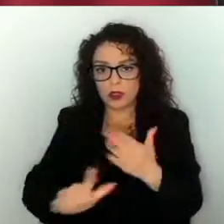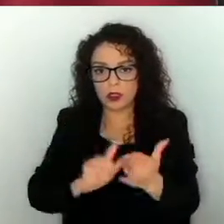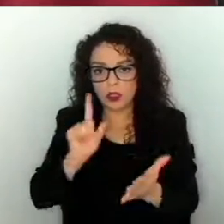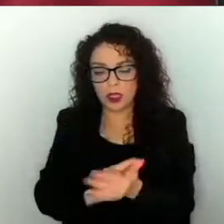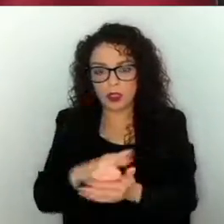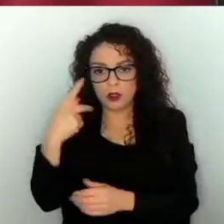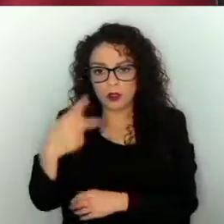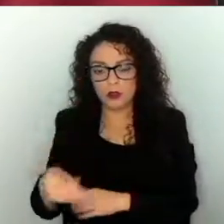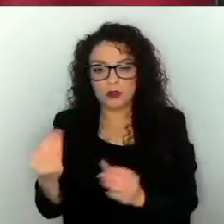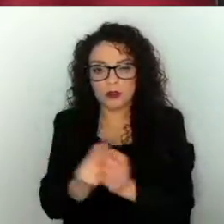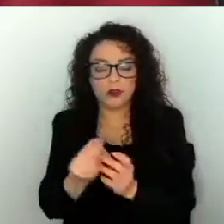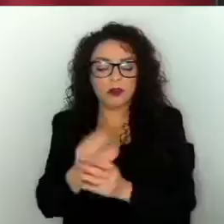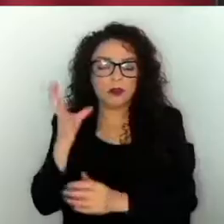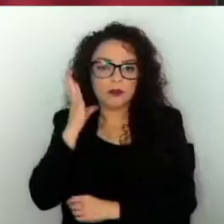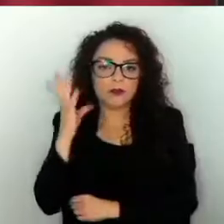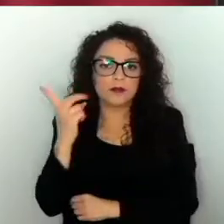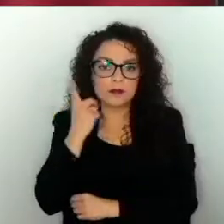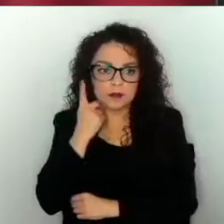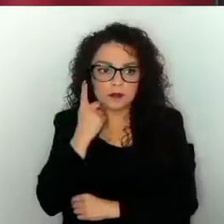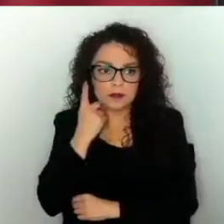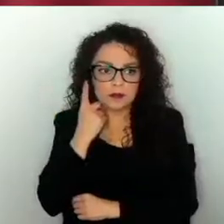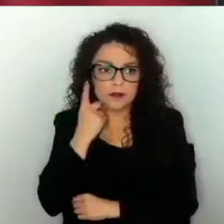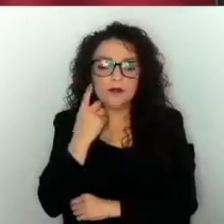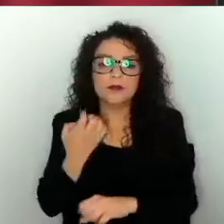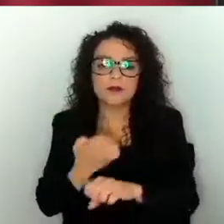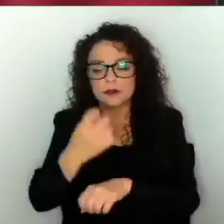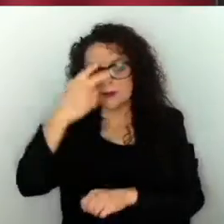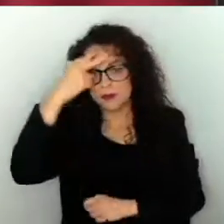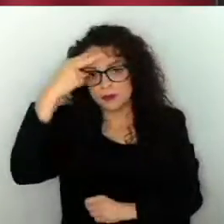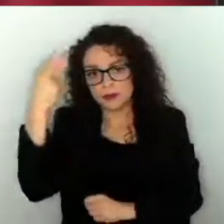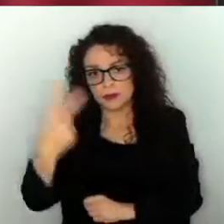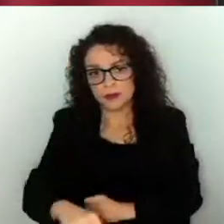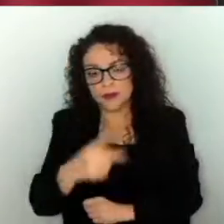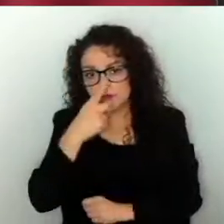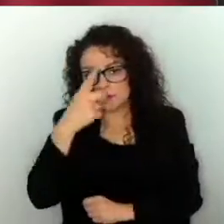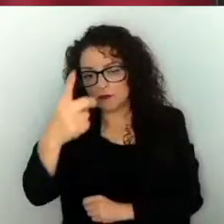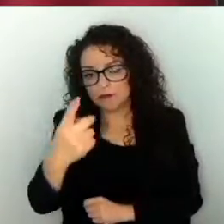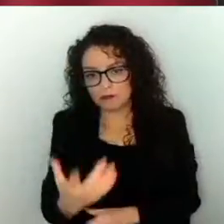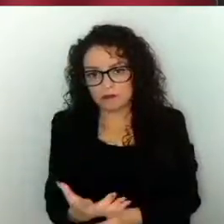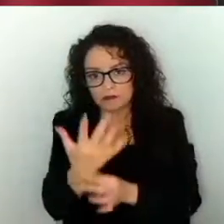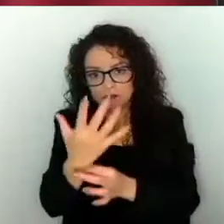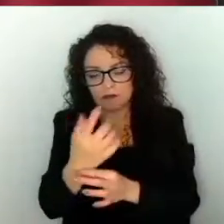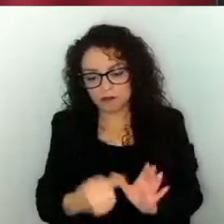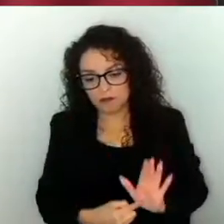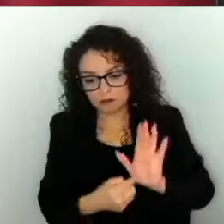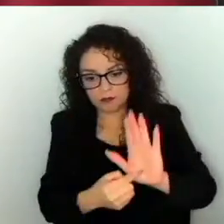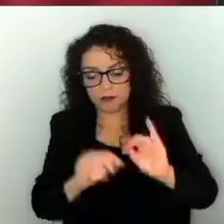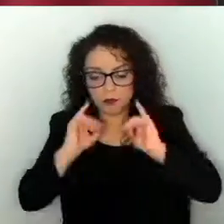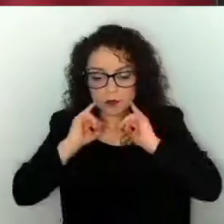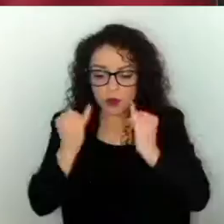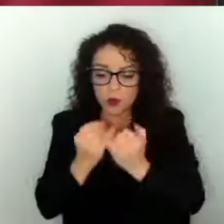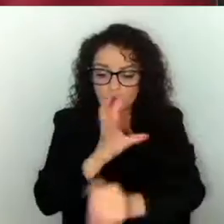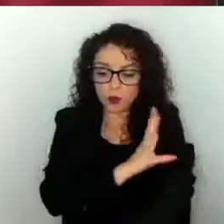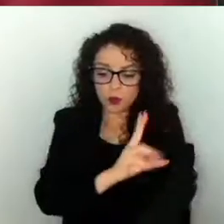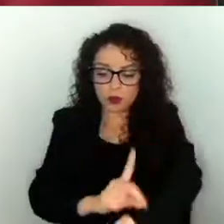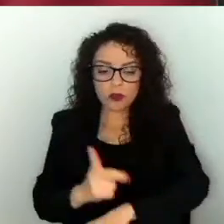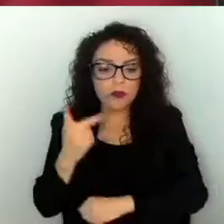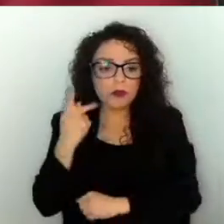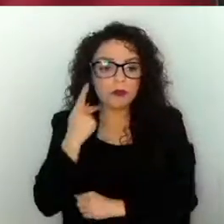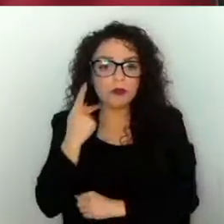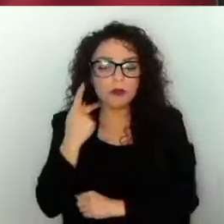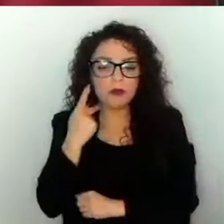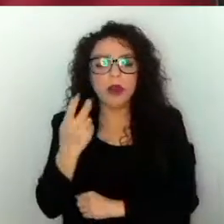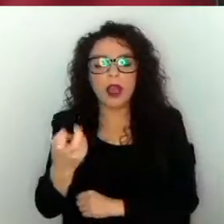Poder Legislativo del Estado Libre y Soberano de México, señala que la Junta de Coordinación Política se constituye como el